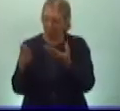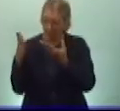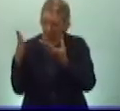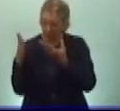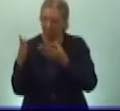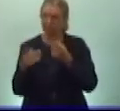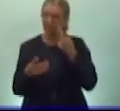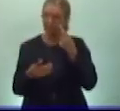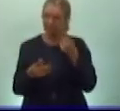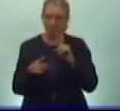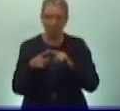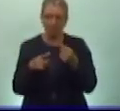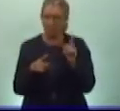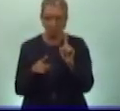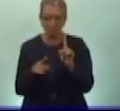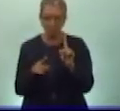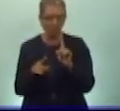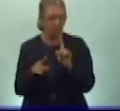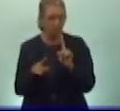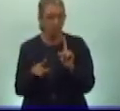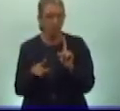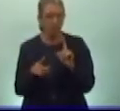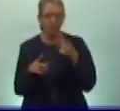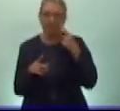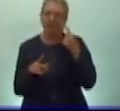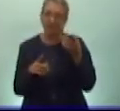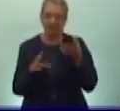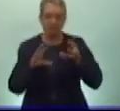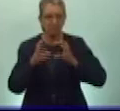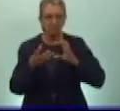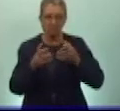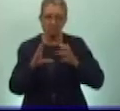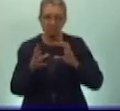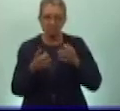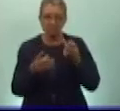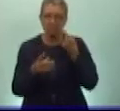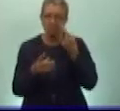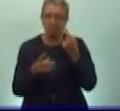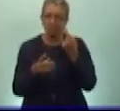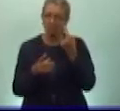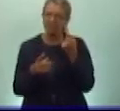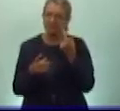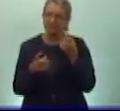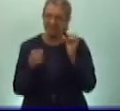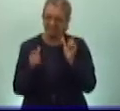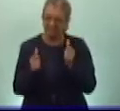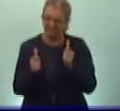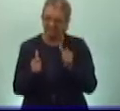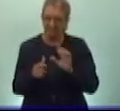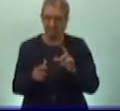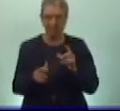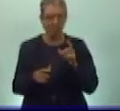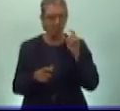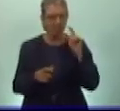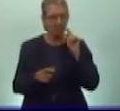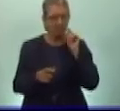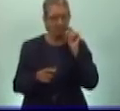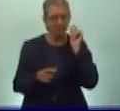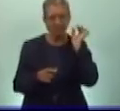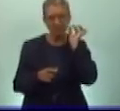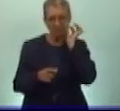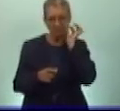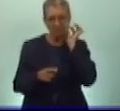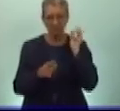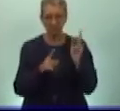no pueden repartirse por igual en 3 niños. De todos modos, vamos a modelarlo para que ustedes se puedan percatar. Tenemos en este caso una